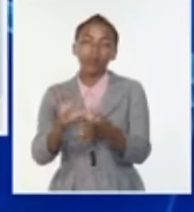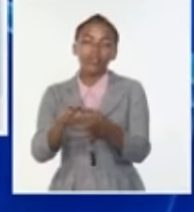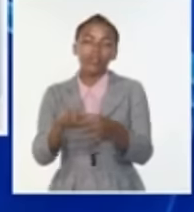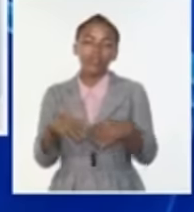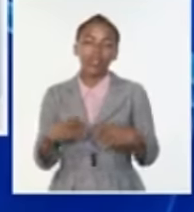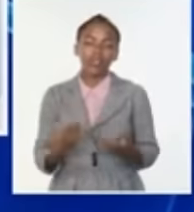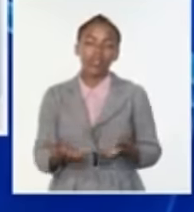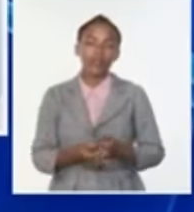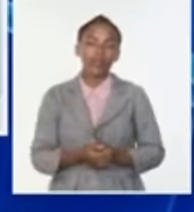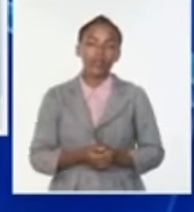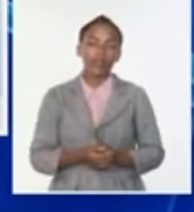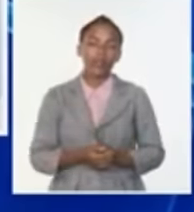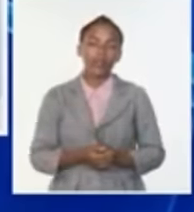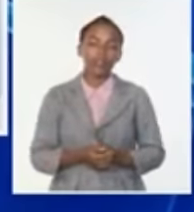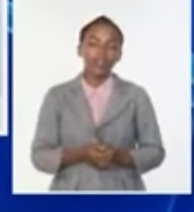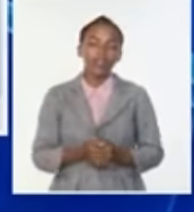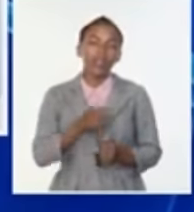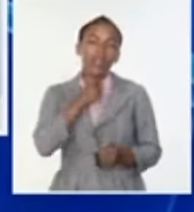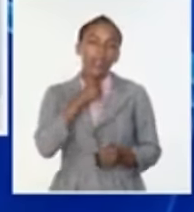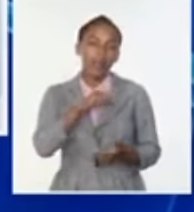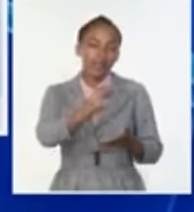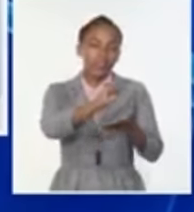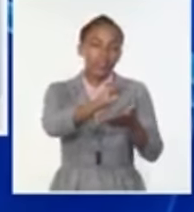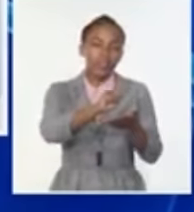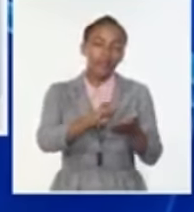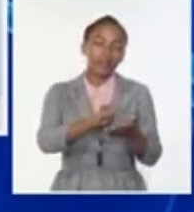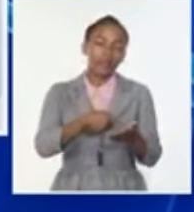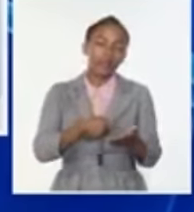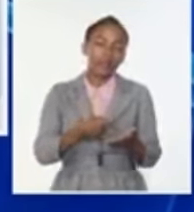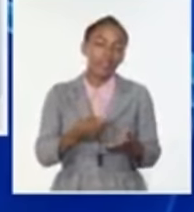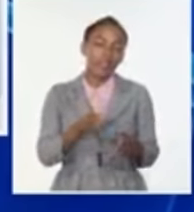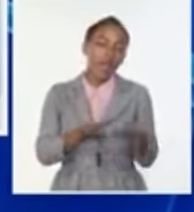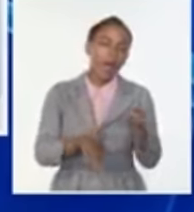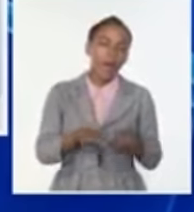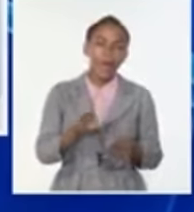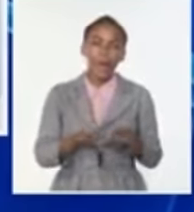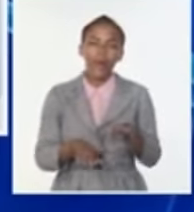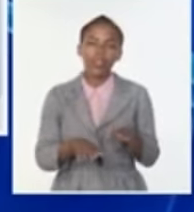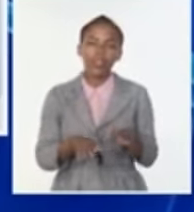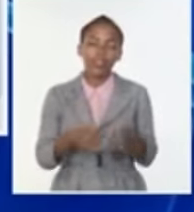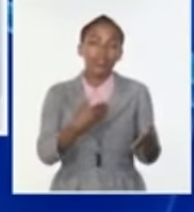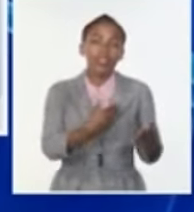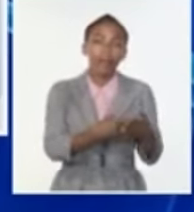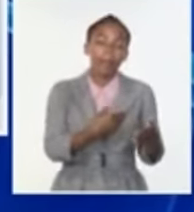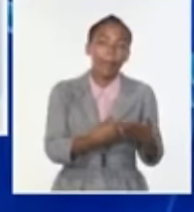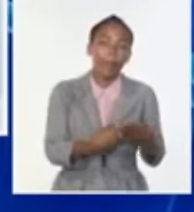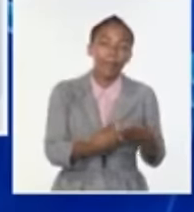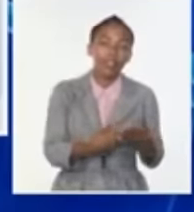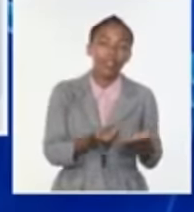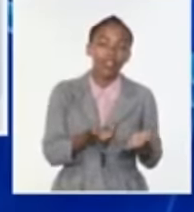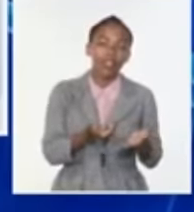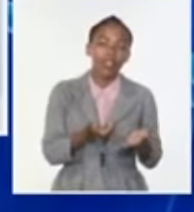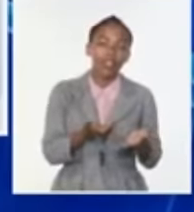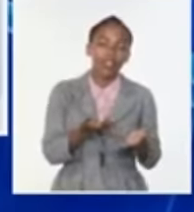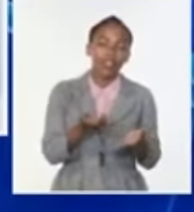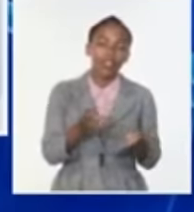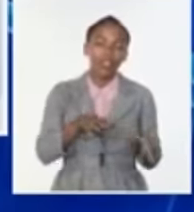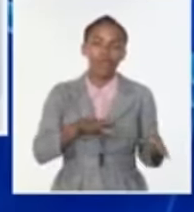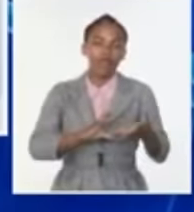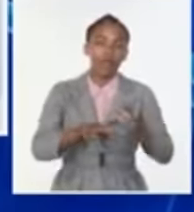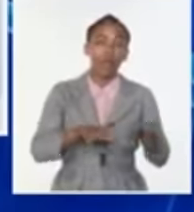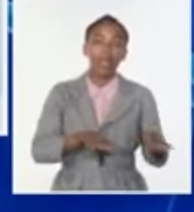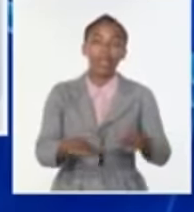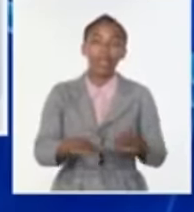No se podrán contratar, que esto ha pasado también, una empresa, una entidad con una forma de gestión no estatal